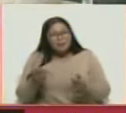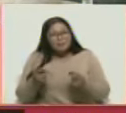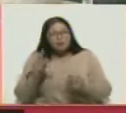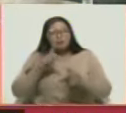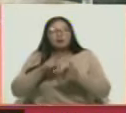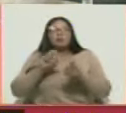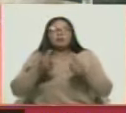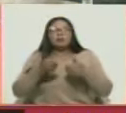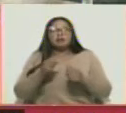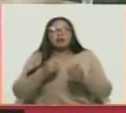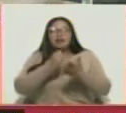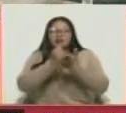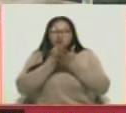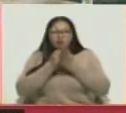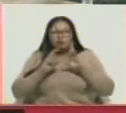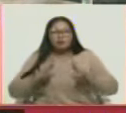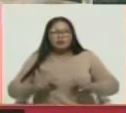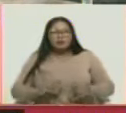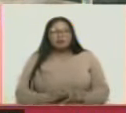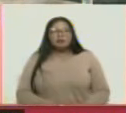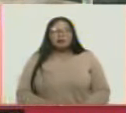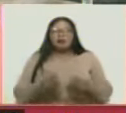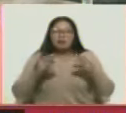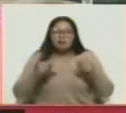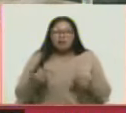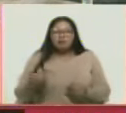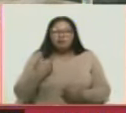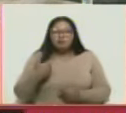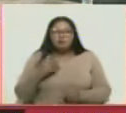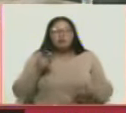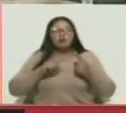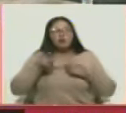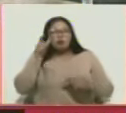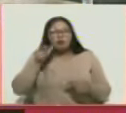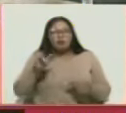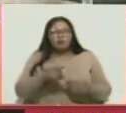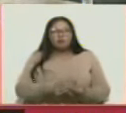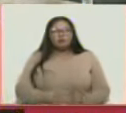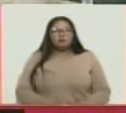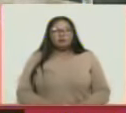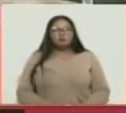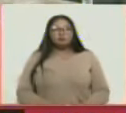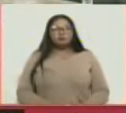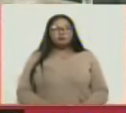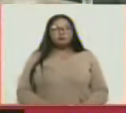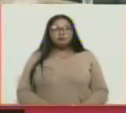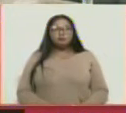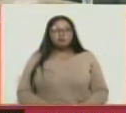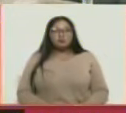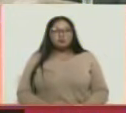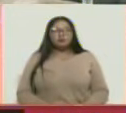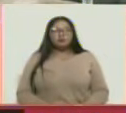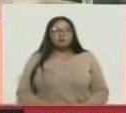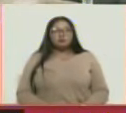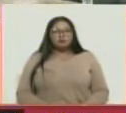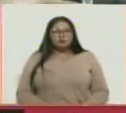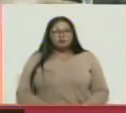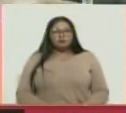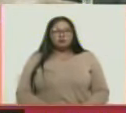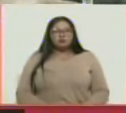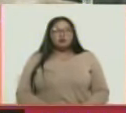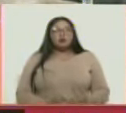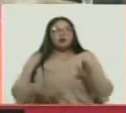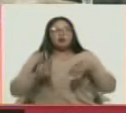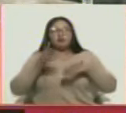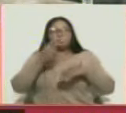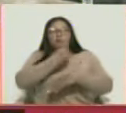la ayuda humanitaria para aliviar el sufrimiento de nuestro pueblo en la Franja de Gaza. Actualmente 14 hospitales en la Franja de Gaza